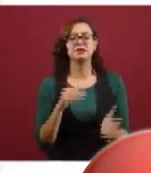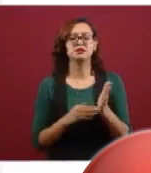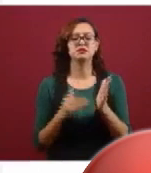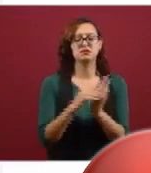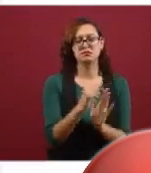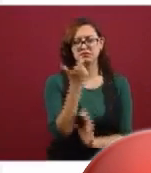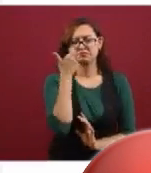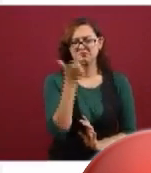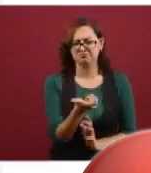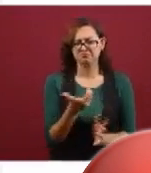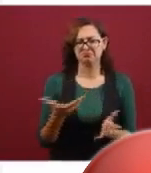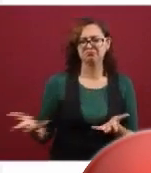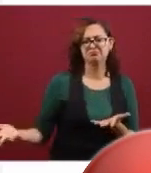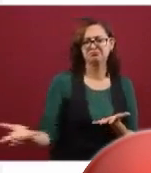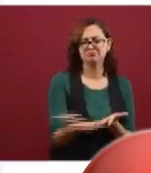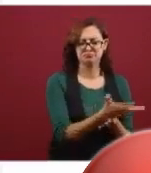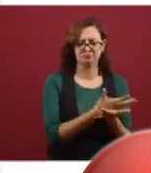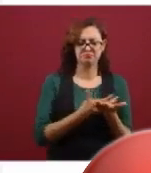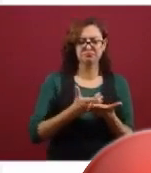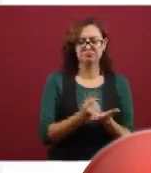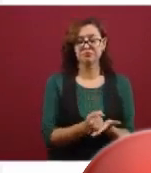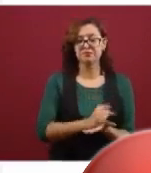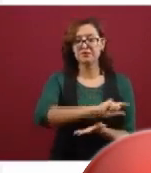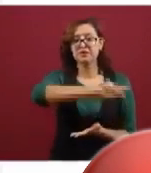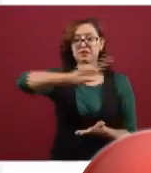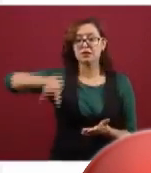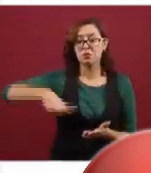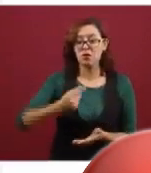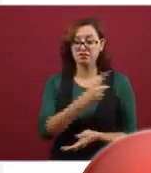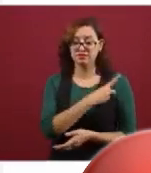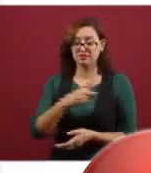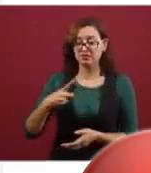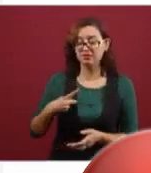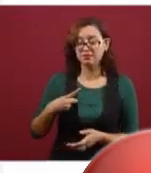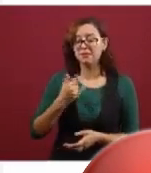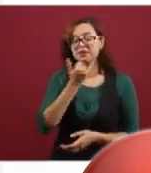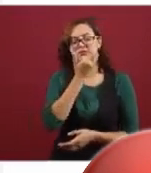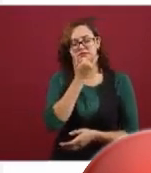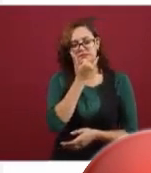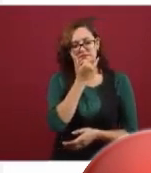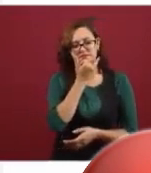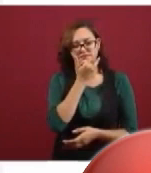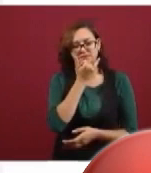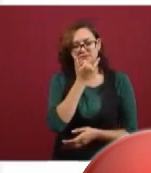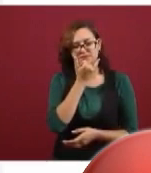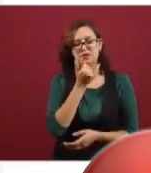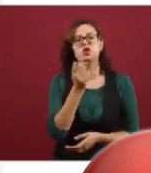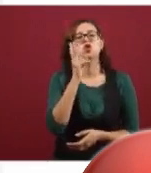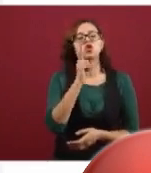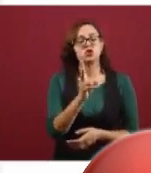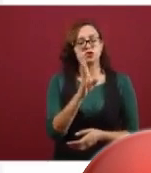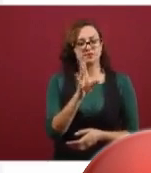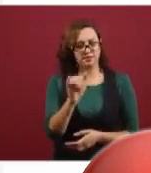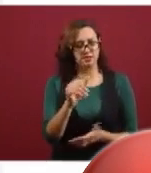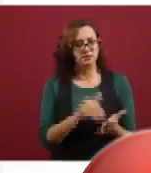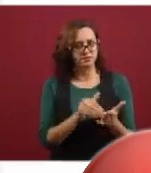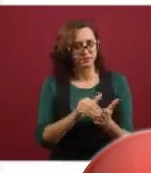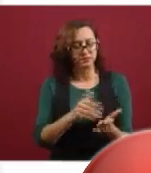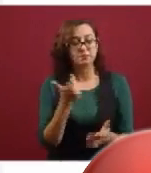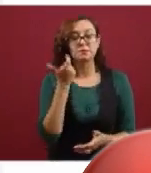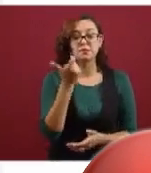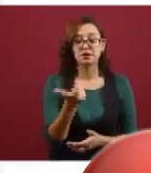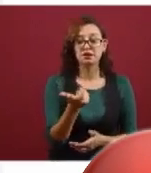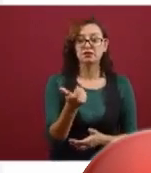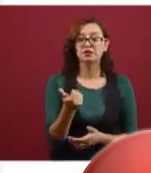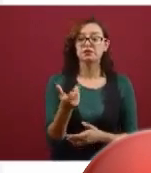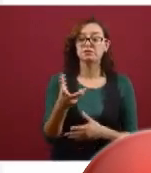con lo que al sumar el pago de intereses de la deuda, 2 billones de pesos, sin embargo, paga impuestos